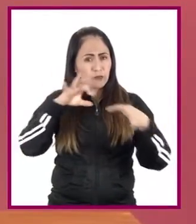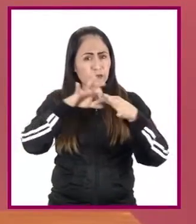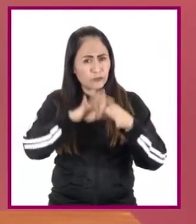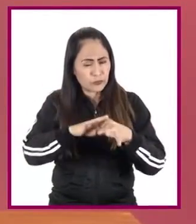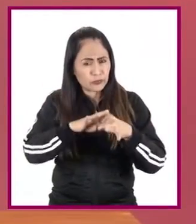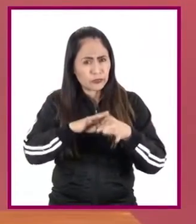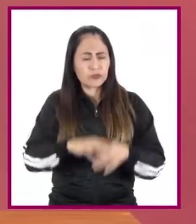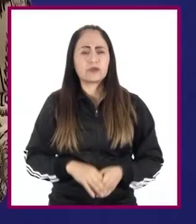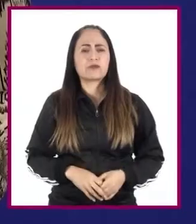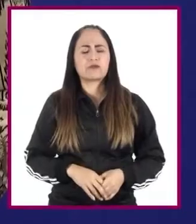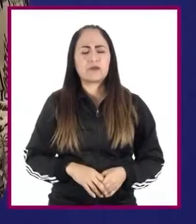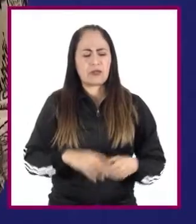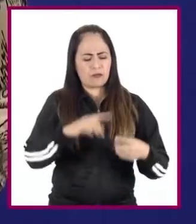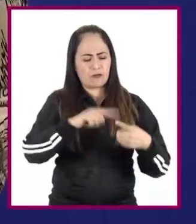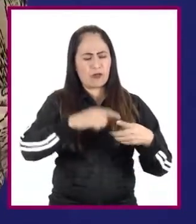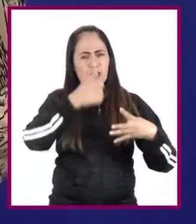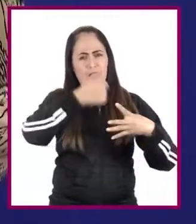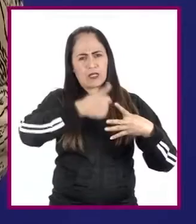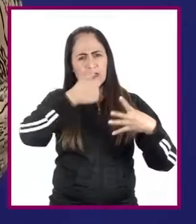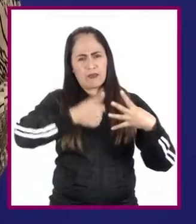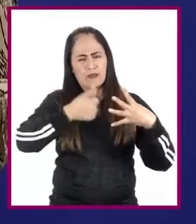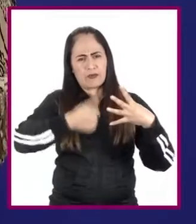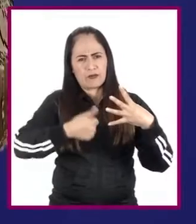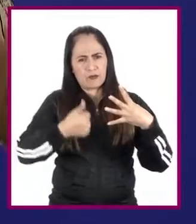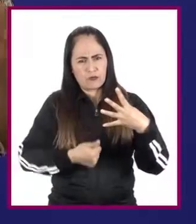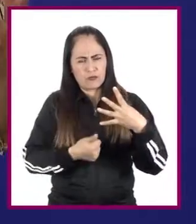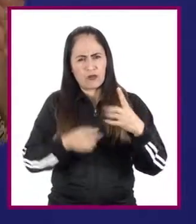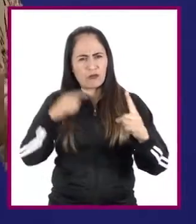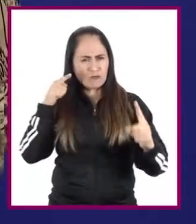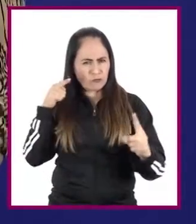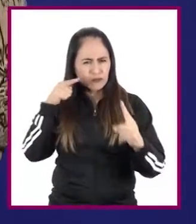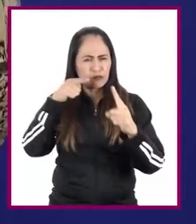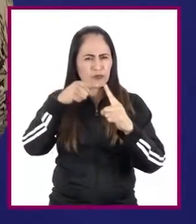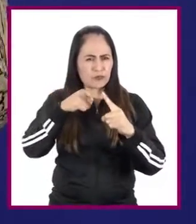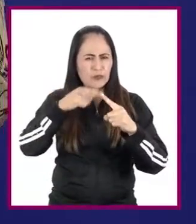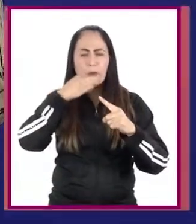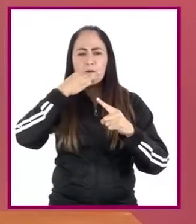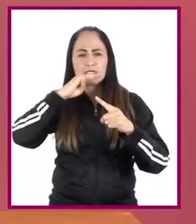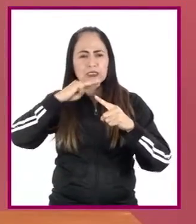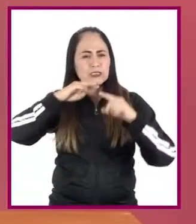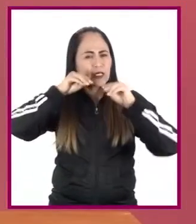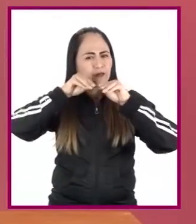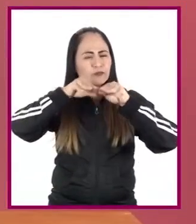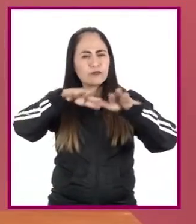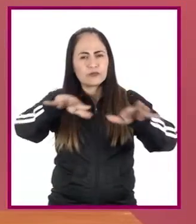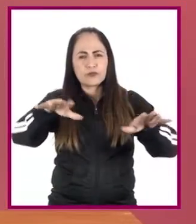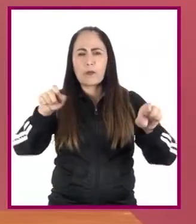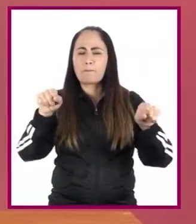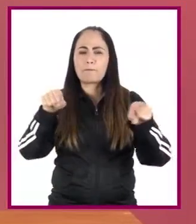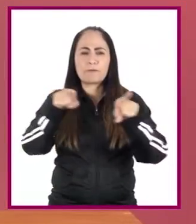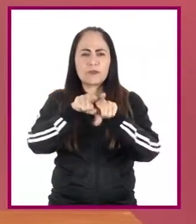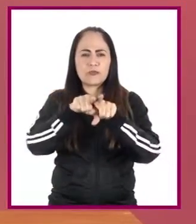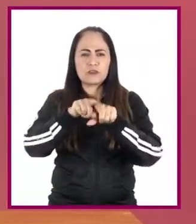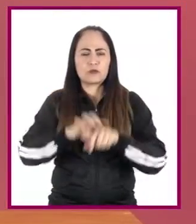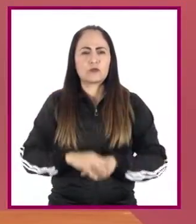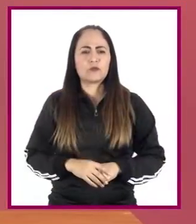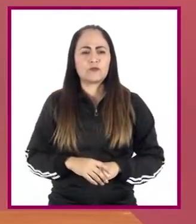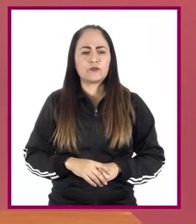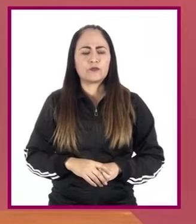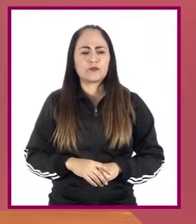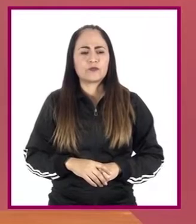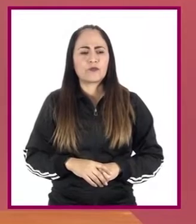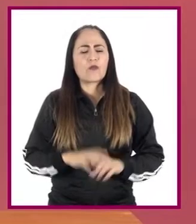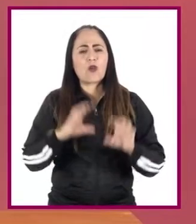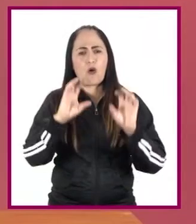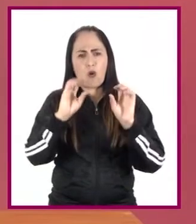pues cada uno de los elementos debe ir encaminado a transmitir un mismo mensaje. O debe estar pensada para